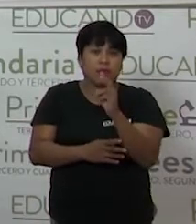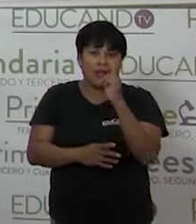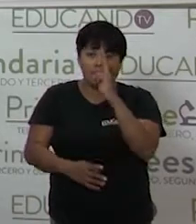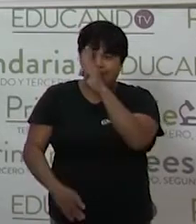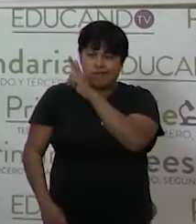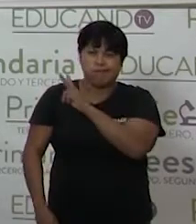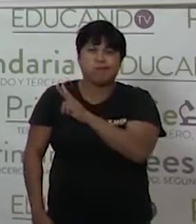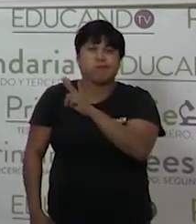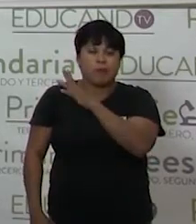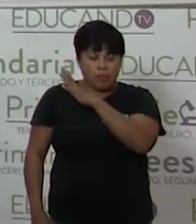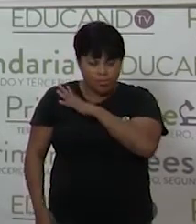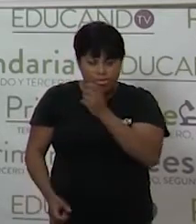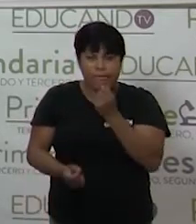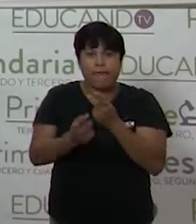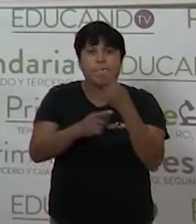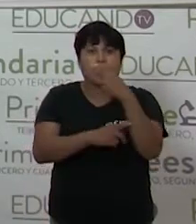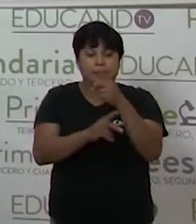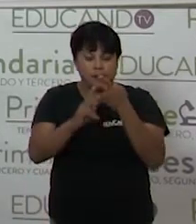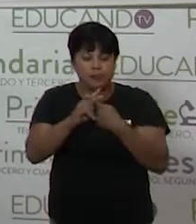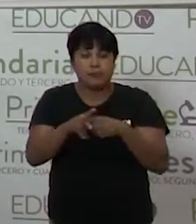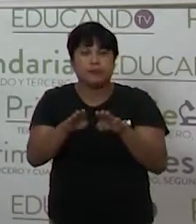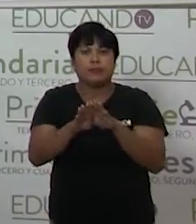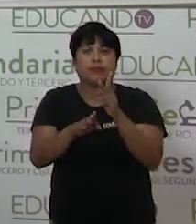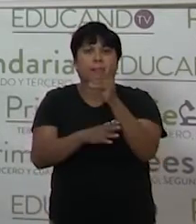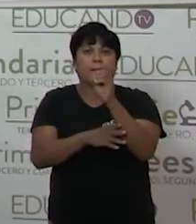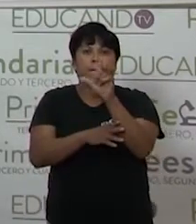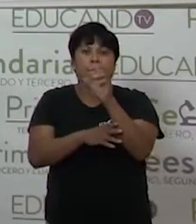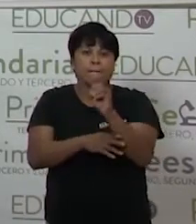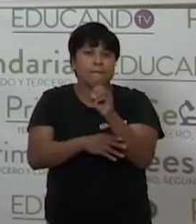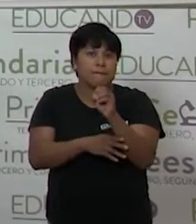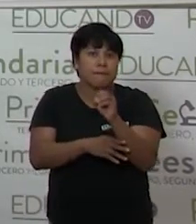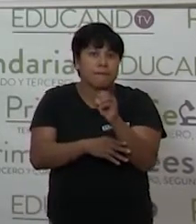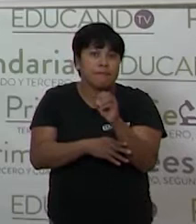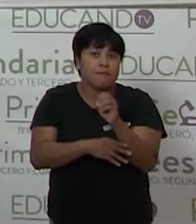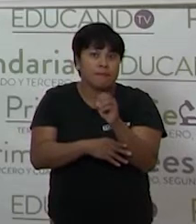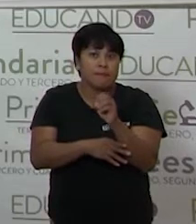observa algún nombre comienza como polo